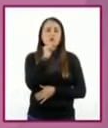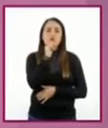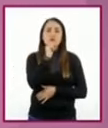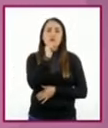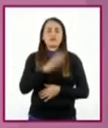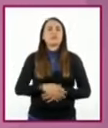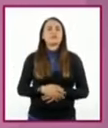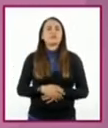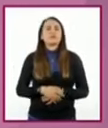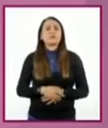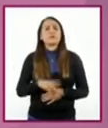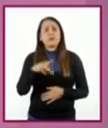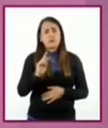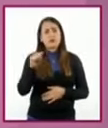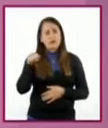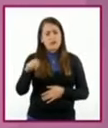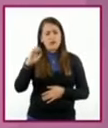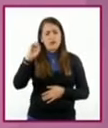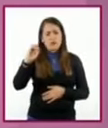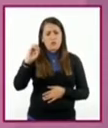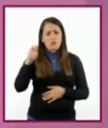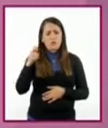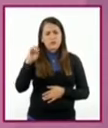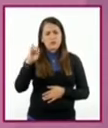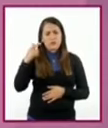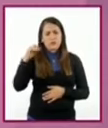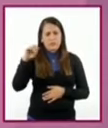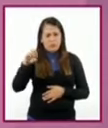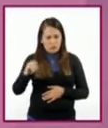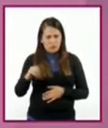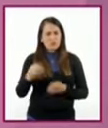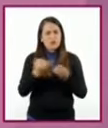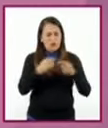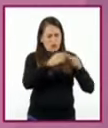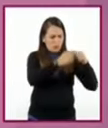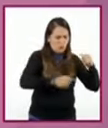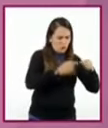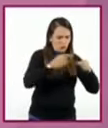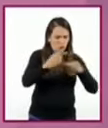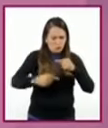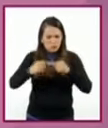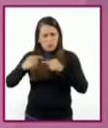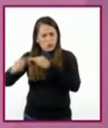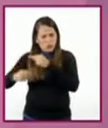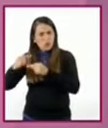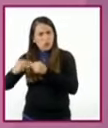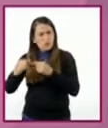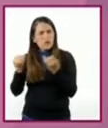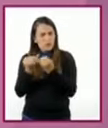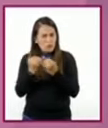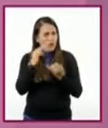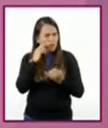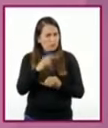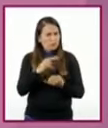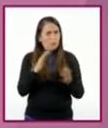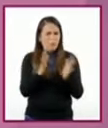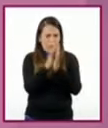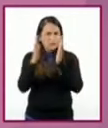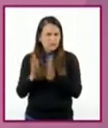observado que este elemento tiene gran presencia en los demás ciclos biogeoquímicos. O como dice mi tía